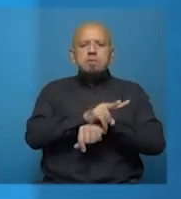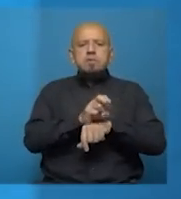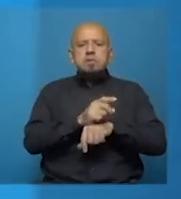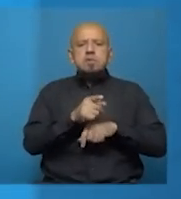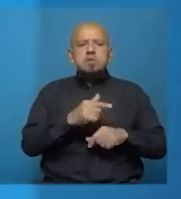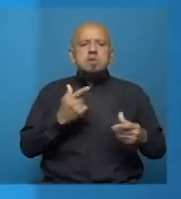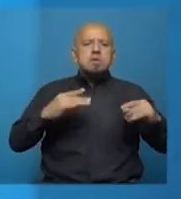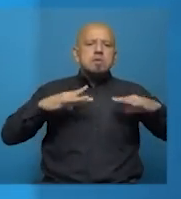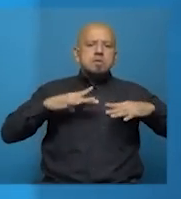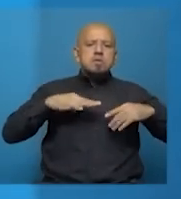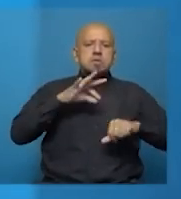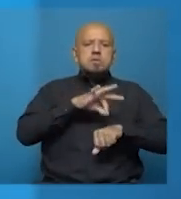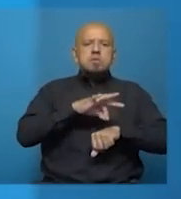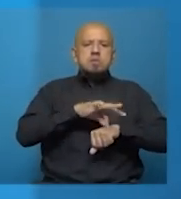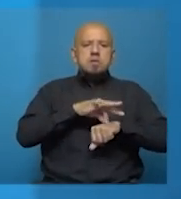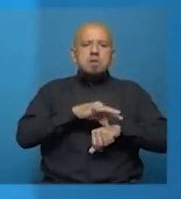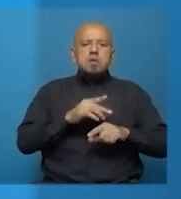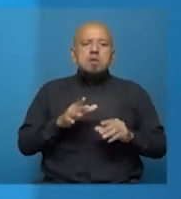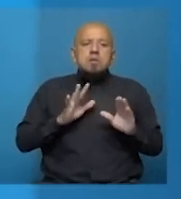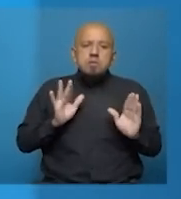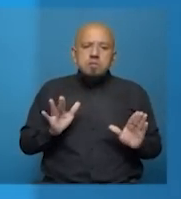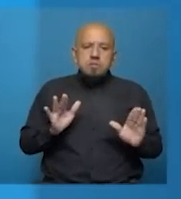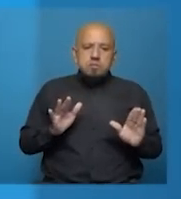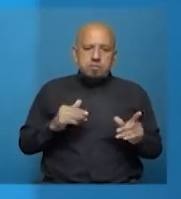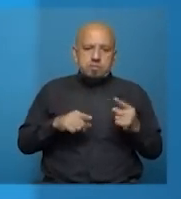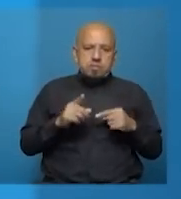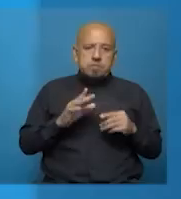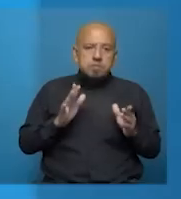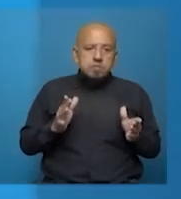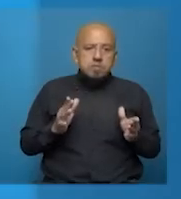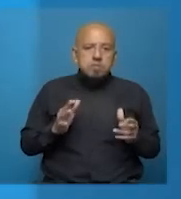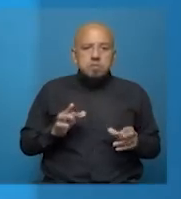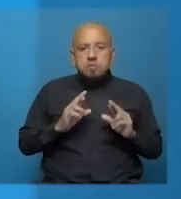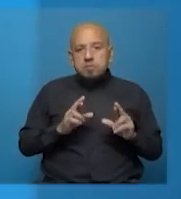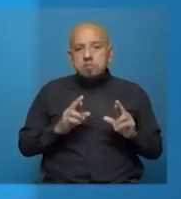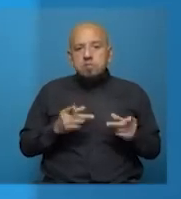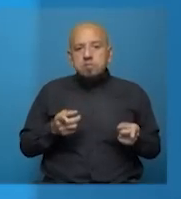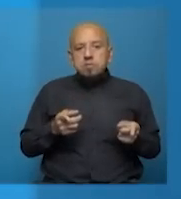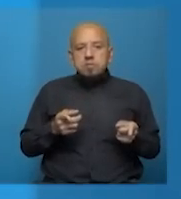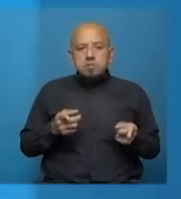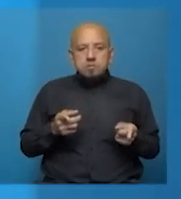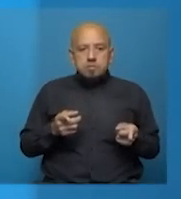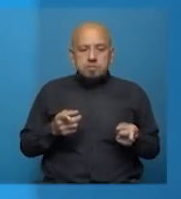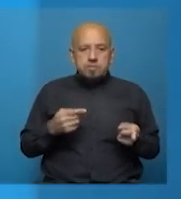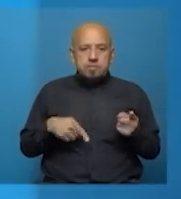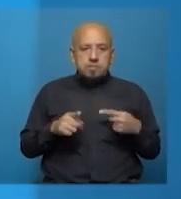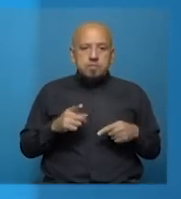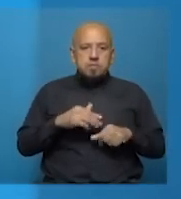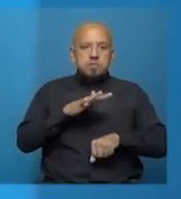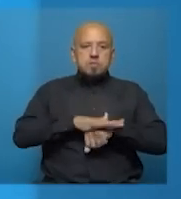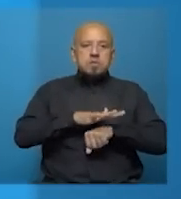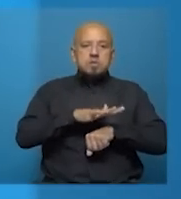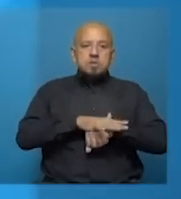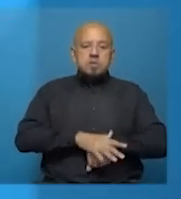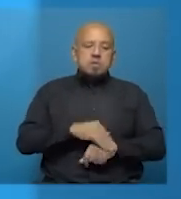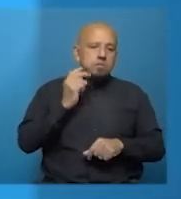de licencia médica, yo no voy a opinar sobre ella, deseamos que se recupere, efectivamente estaba en un momento de